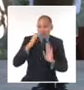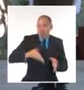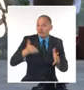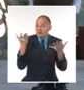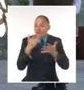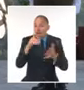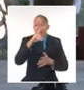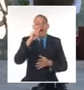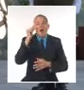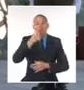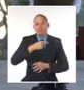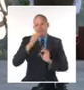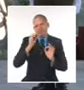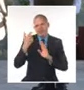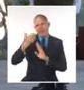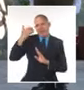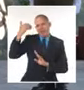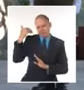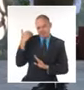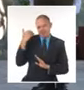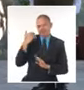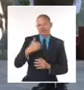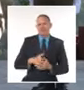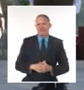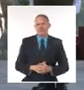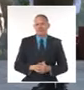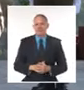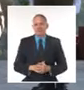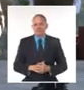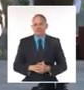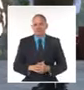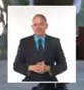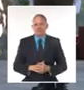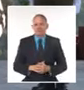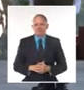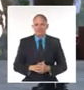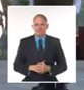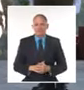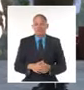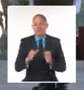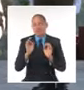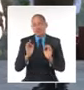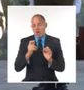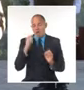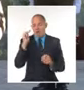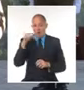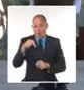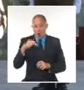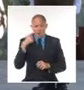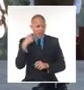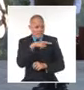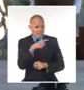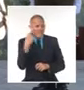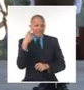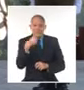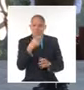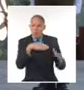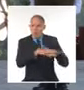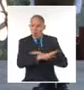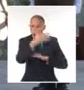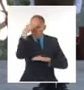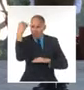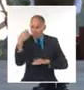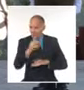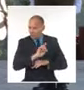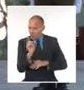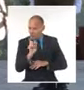de la patria, el insigne patriota Carlos Manuel de Céspedes. Hoy no vienen al descanso póstumo, sino a la